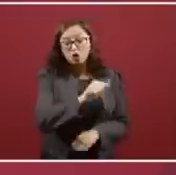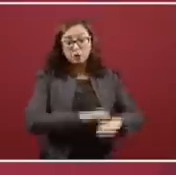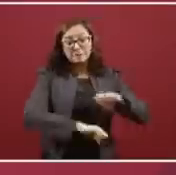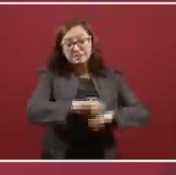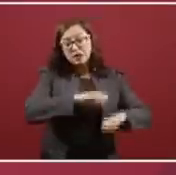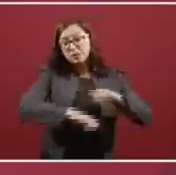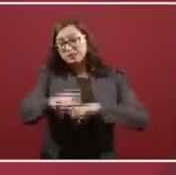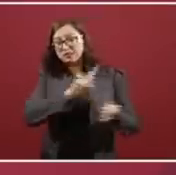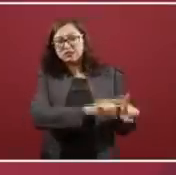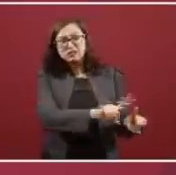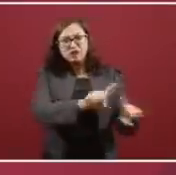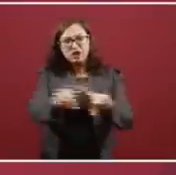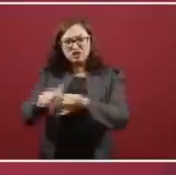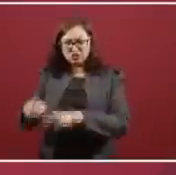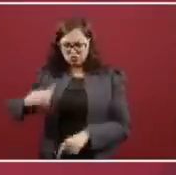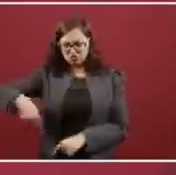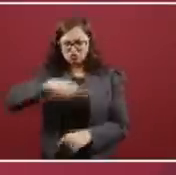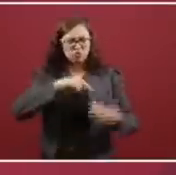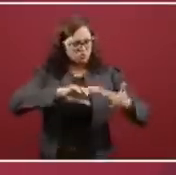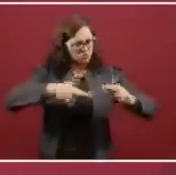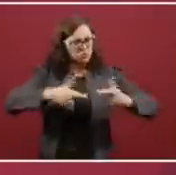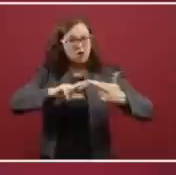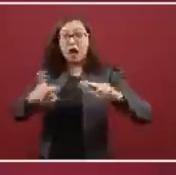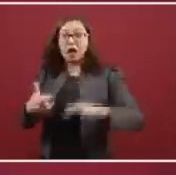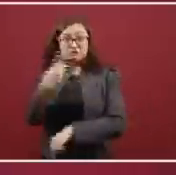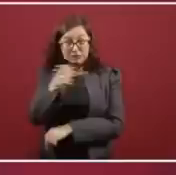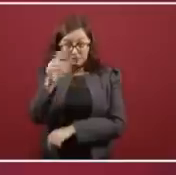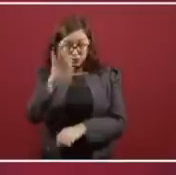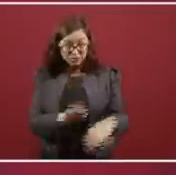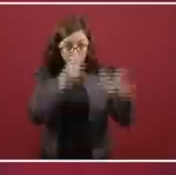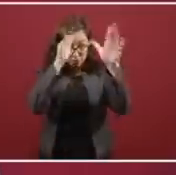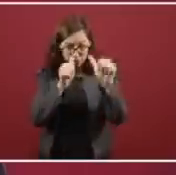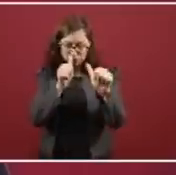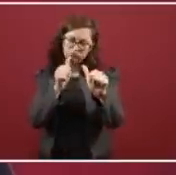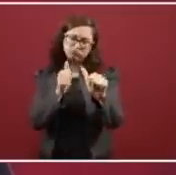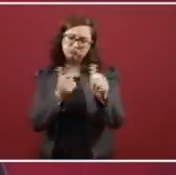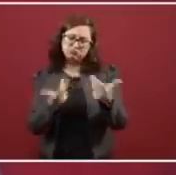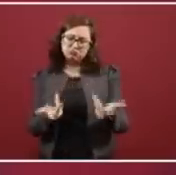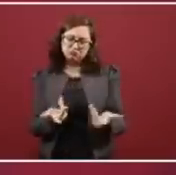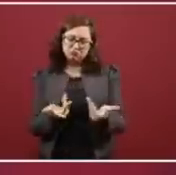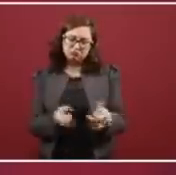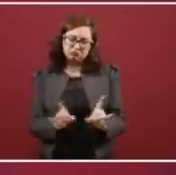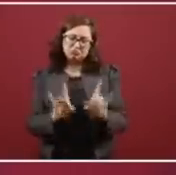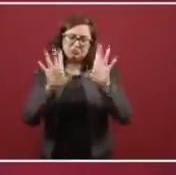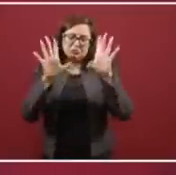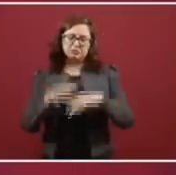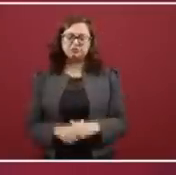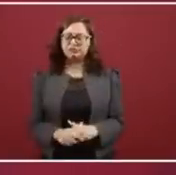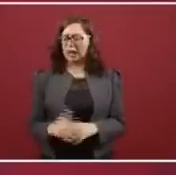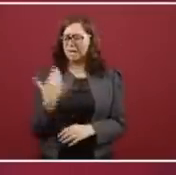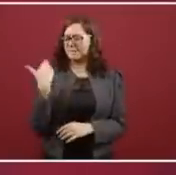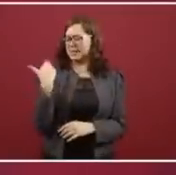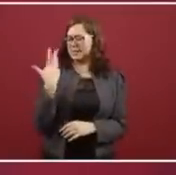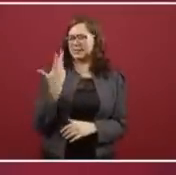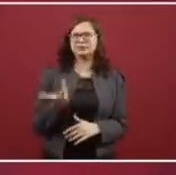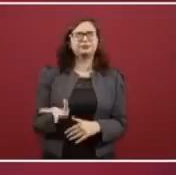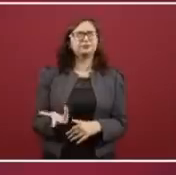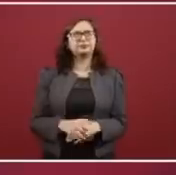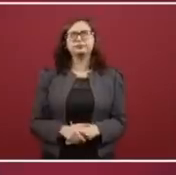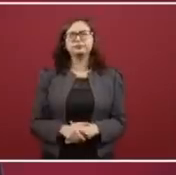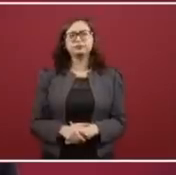pero no coincidimos en todo acabo de comer hace